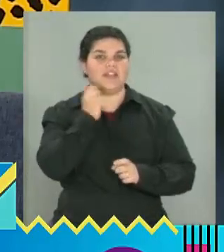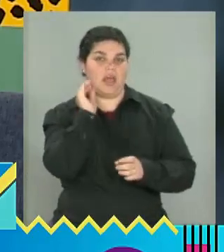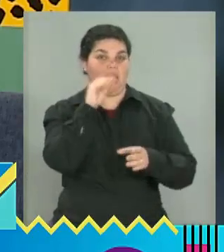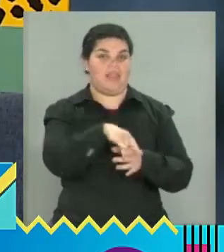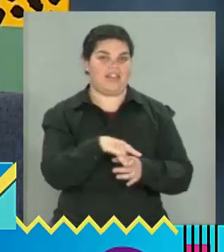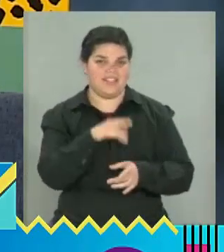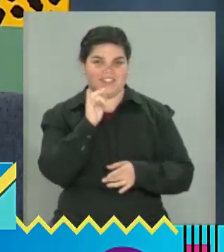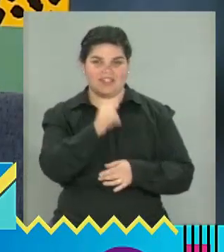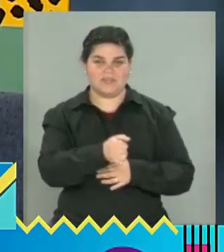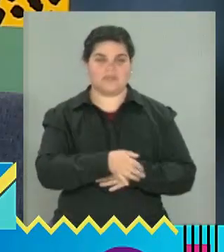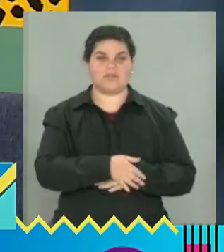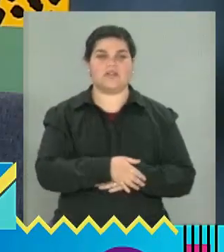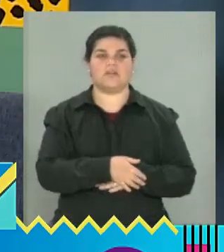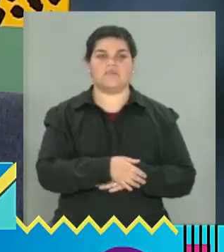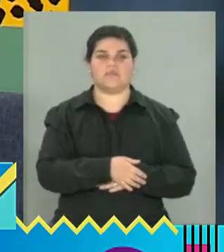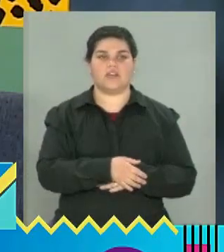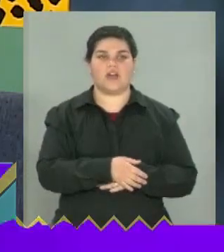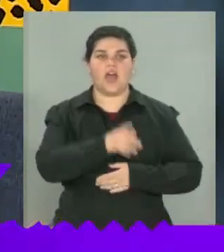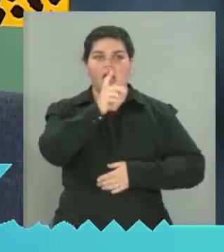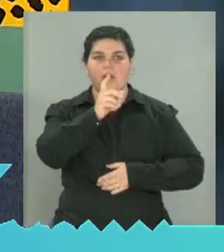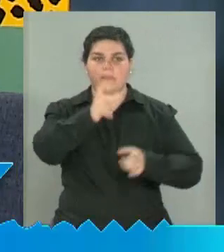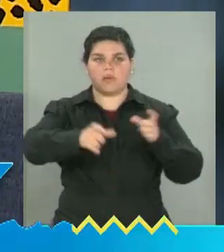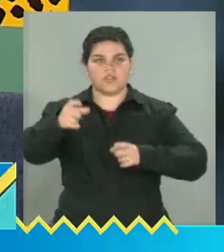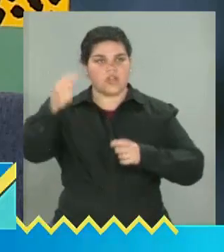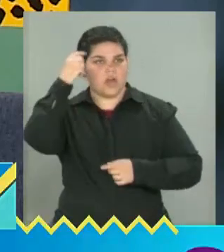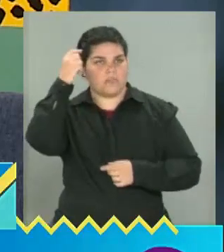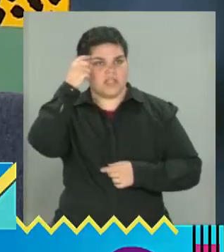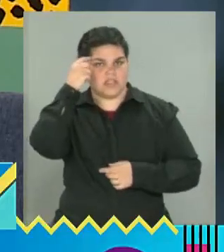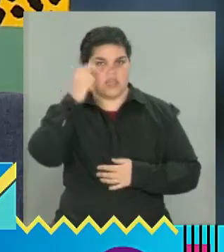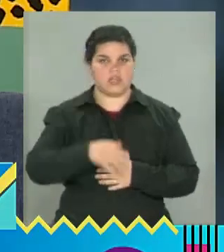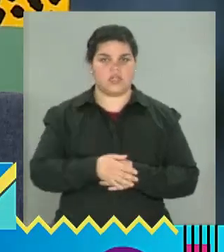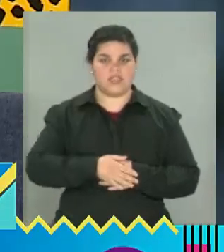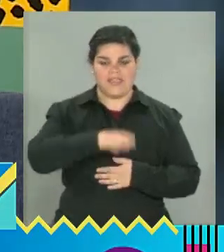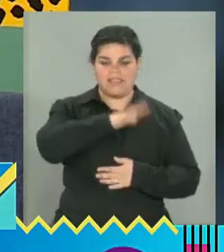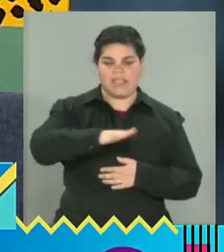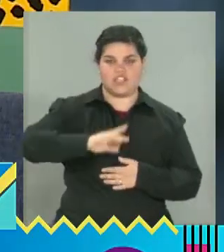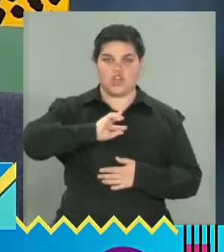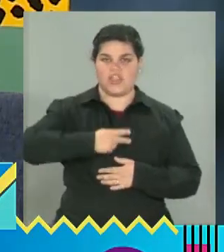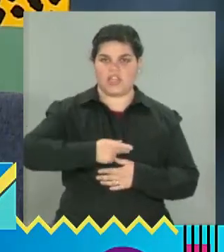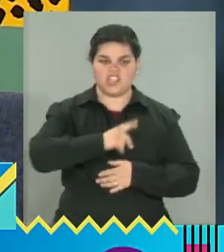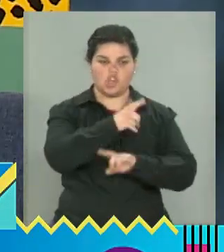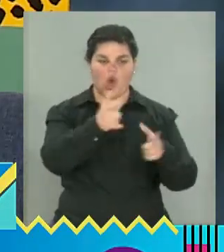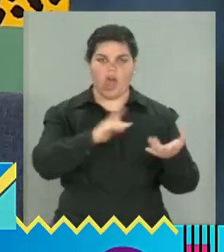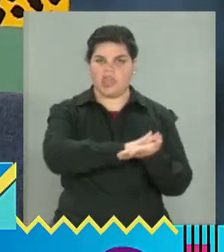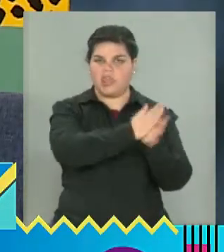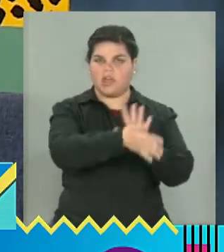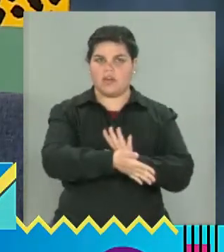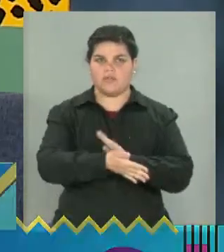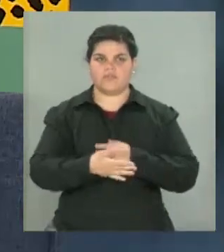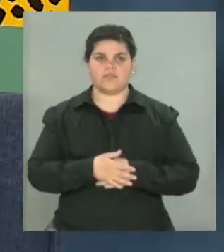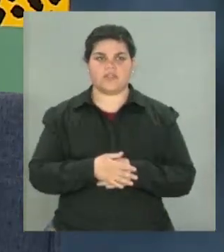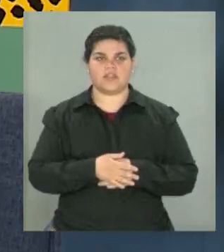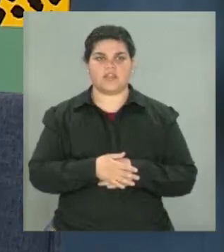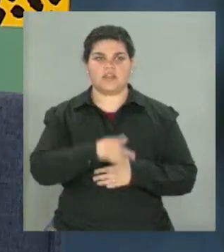que piensa que no hay niños trans, o sea, como que no existen. Claro, ajá, como que la transexualidad es algo que se